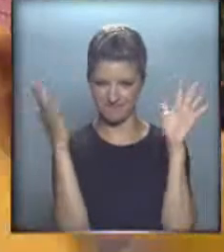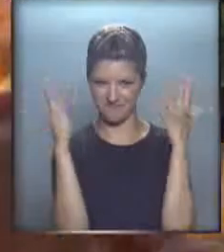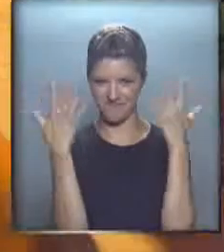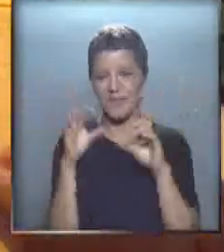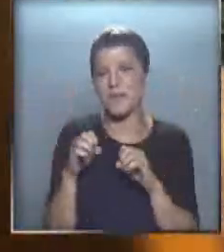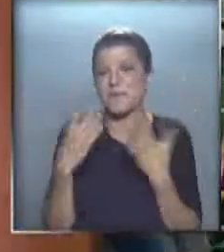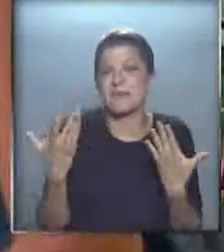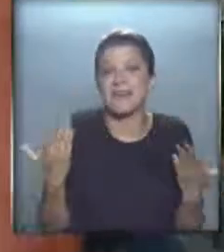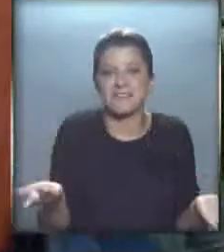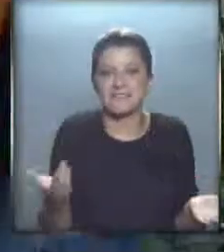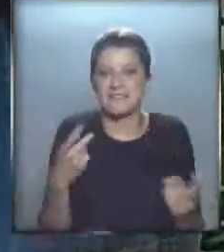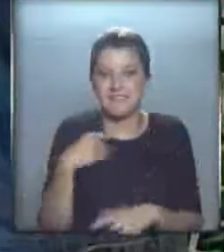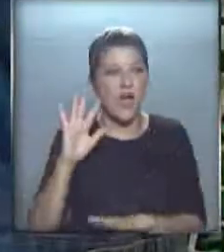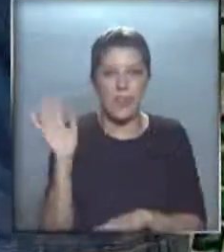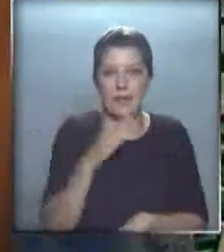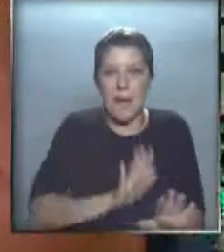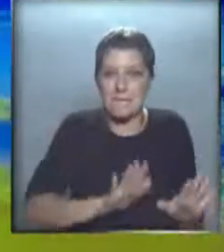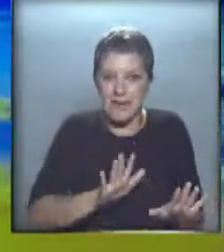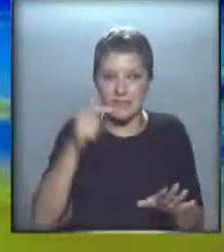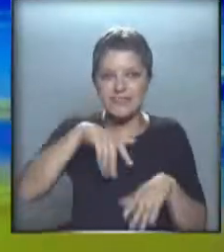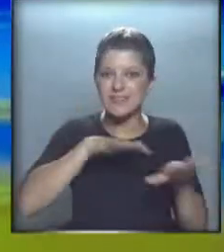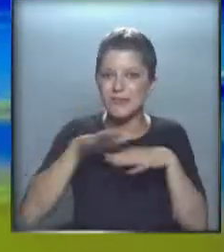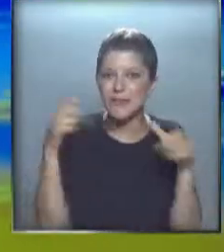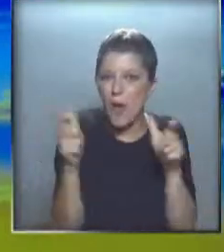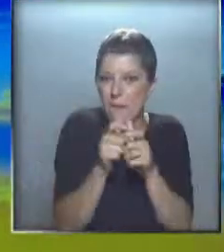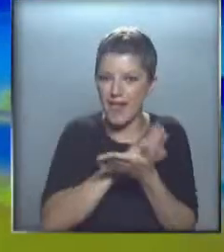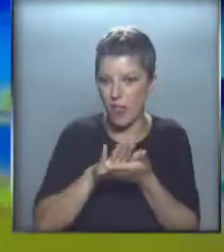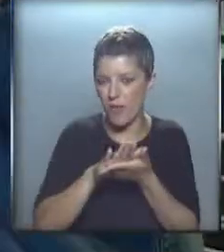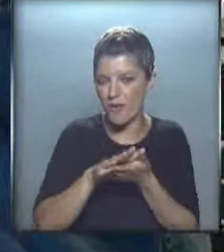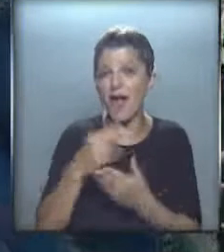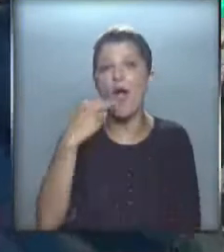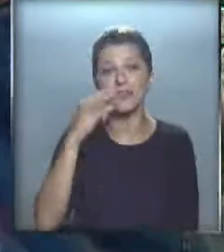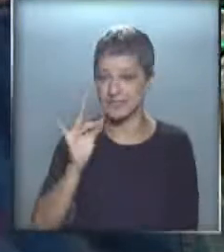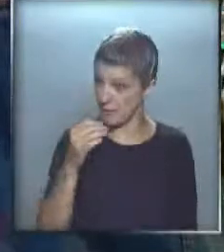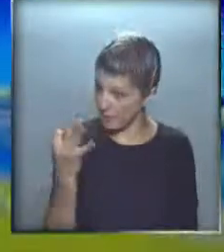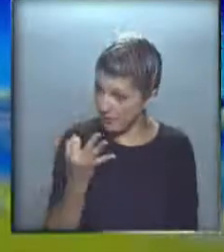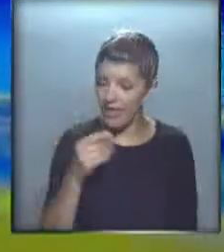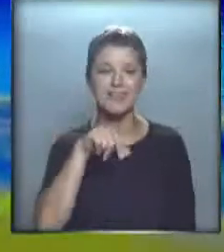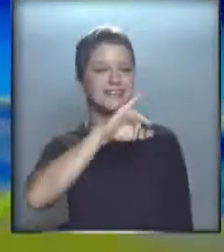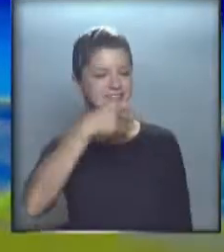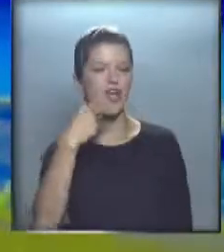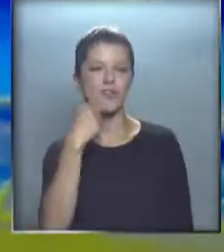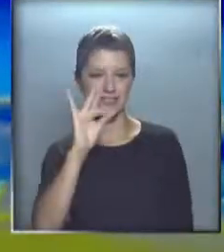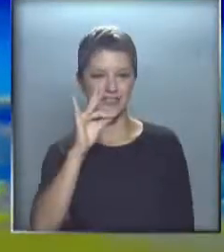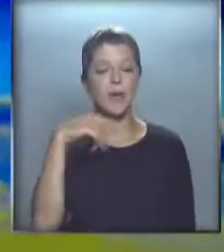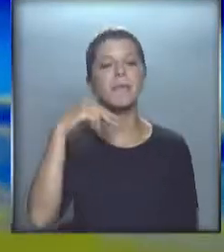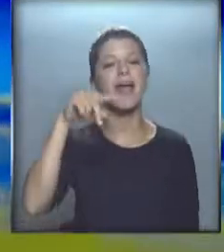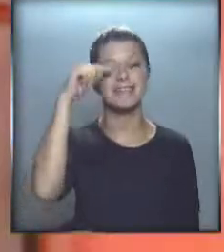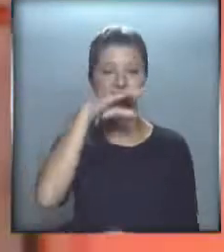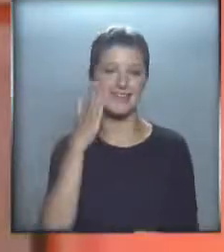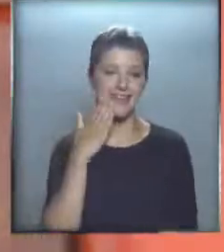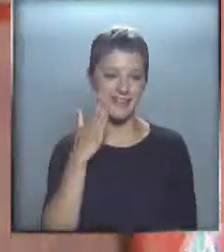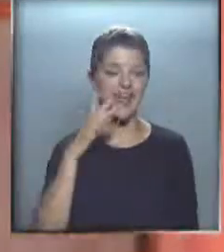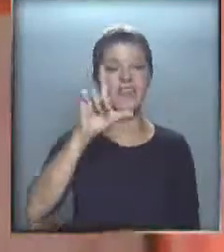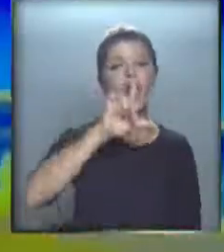Bueno, están todas ansiosas con este tema de Señales. 11 de diciembre, ¿no? 11 de diciembre, las 19 horas, de lunes a viernes. ¿Y qué te